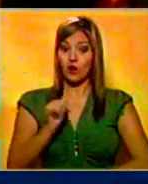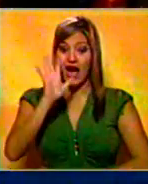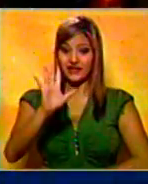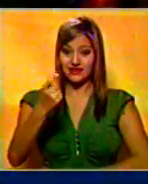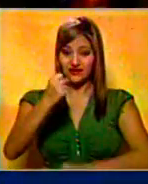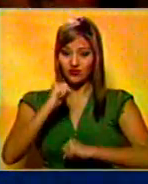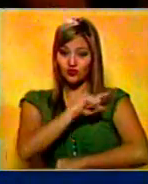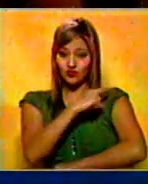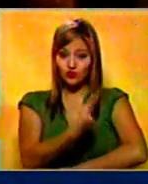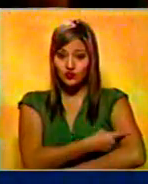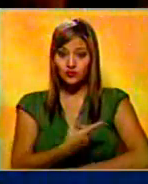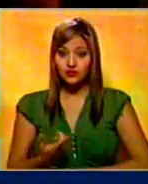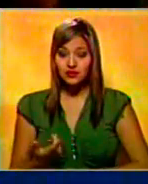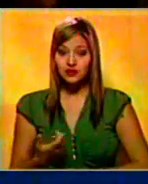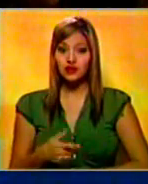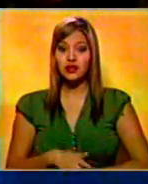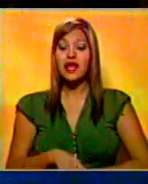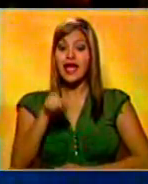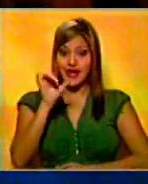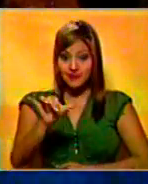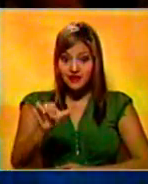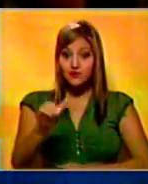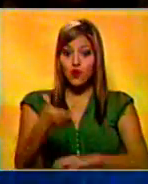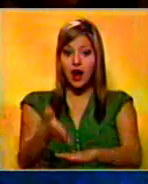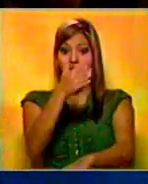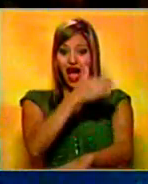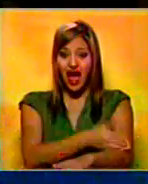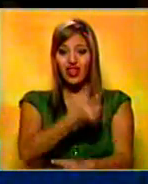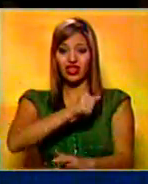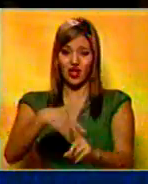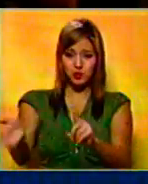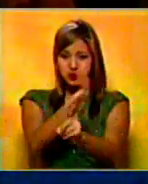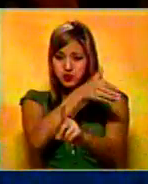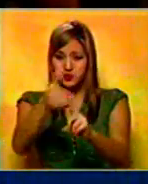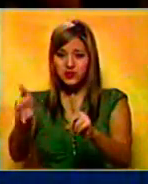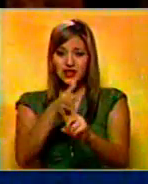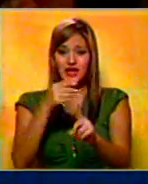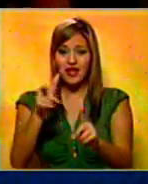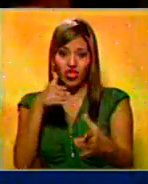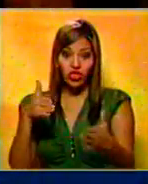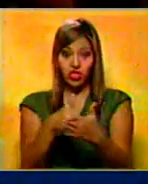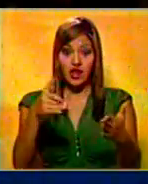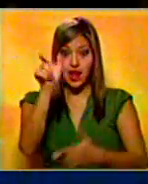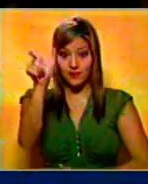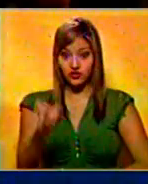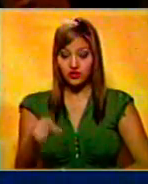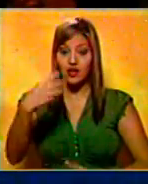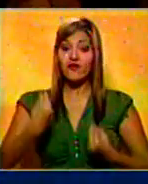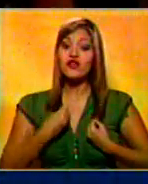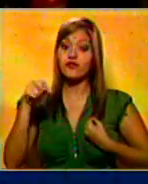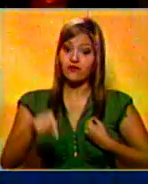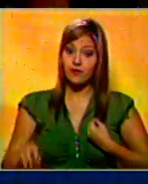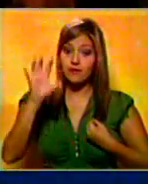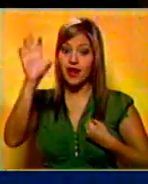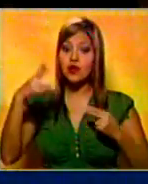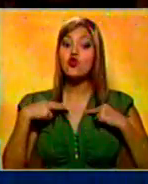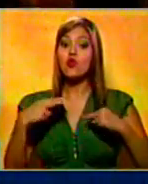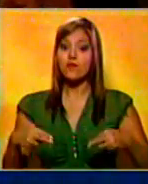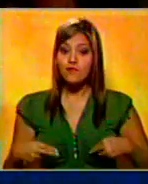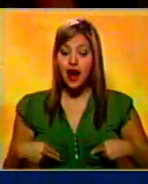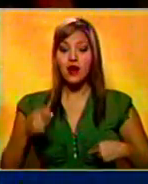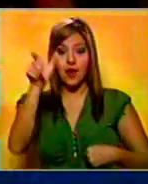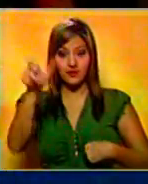esa Fuerza Armada que actuaba atropellando a los seres de este país, a los seres humanos, a